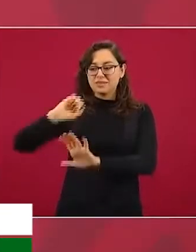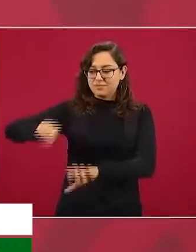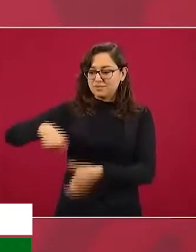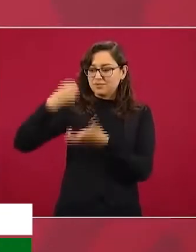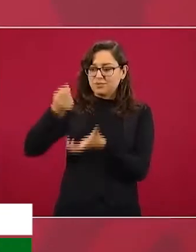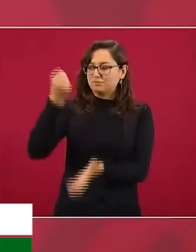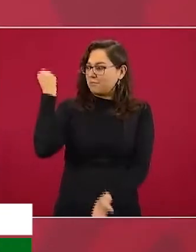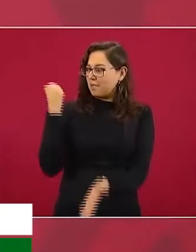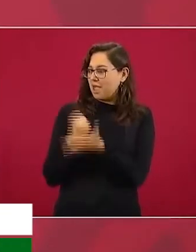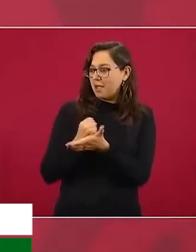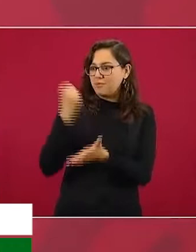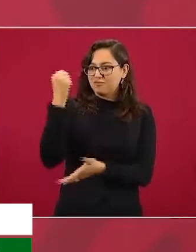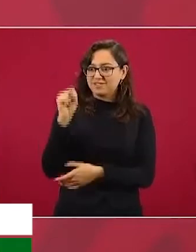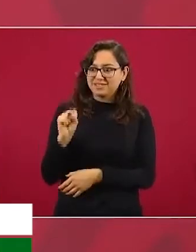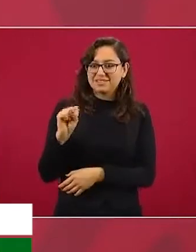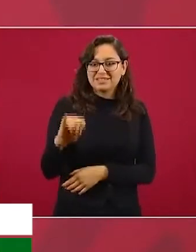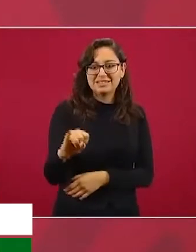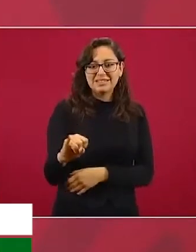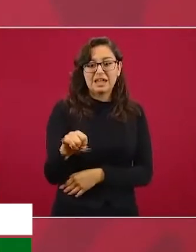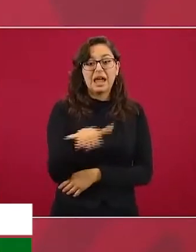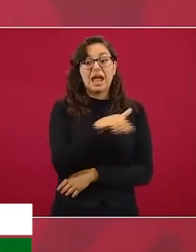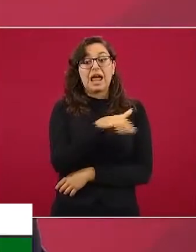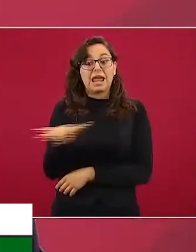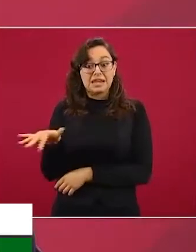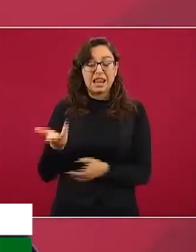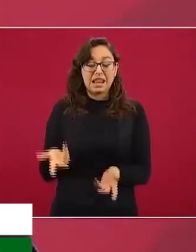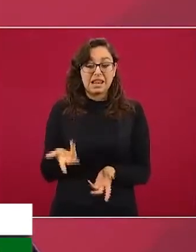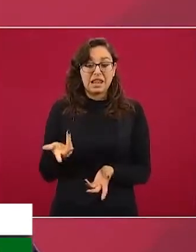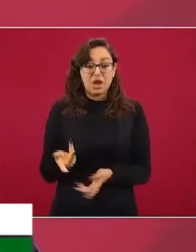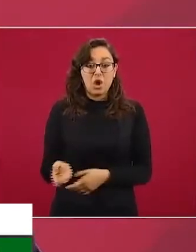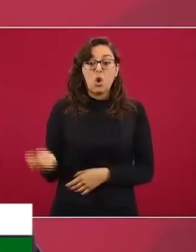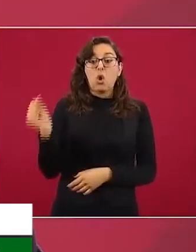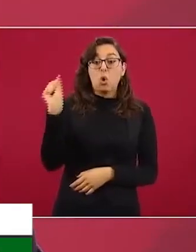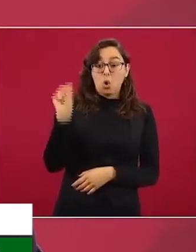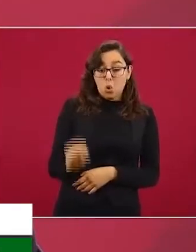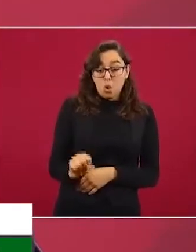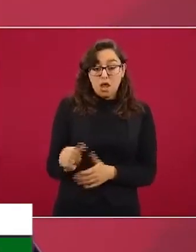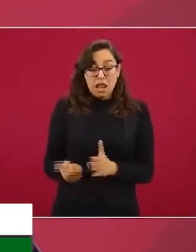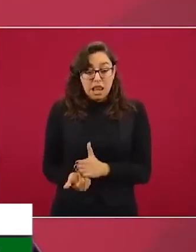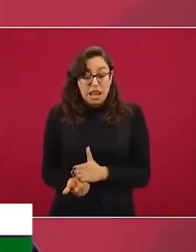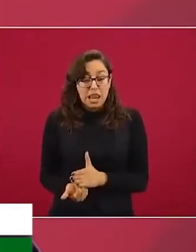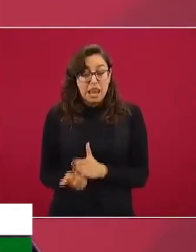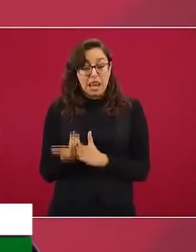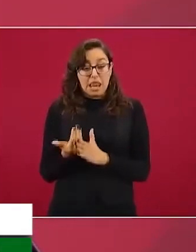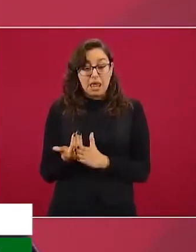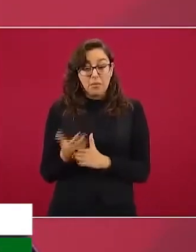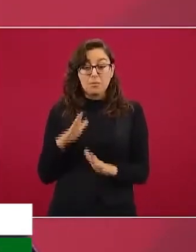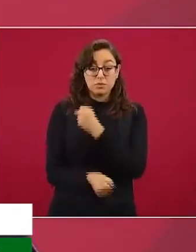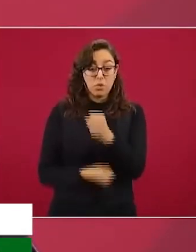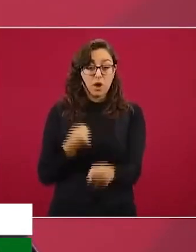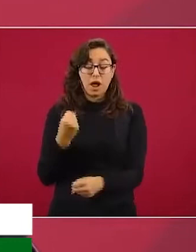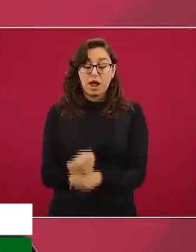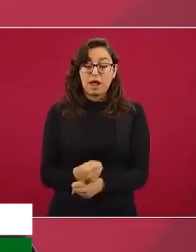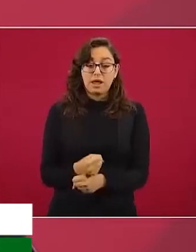la Federación del próximo año. El que hoy se aprobó en la madrugada ya el presupuesto del año